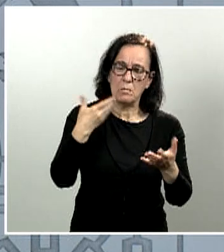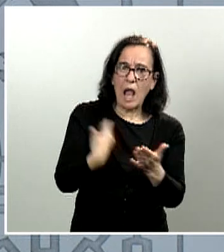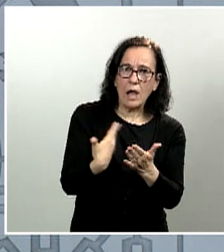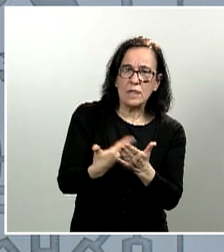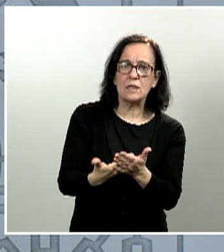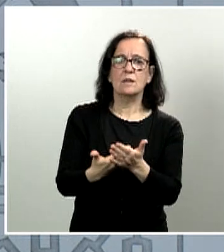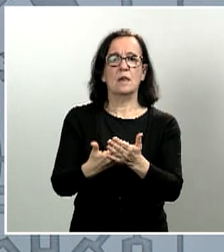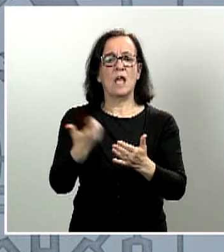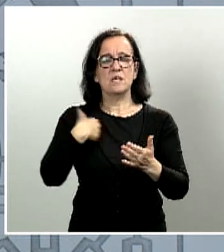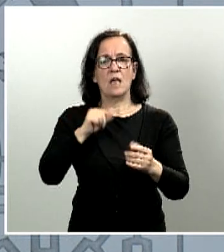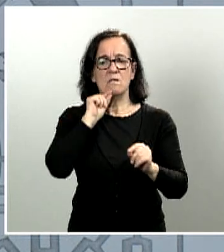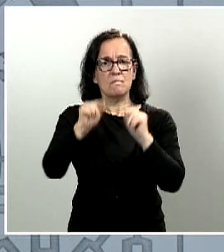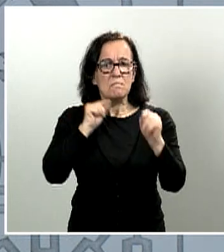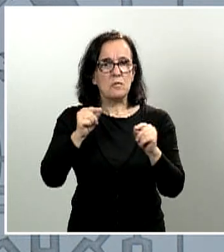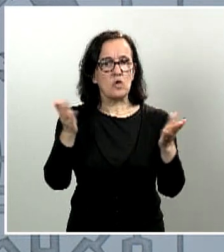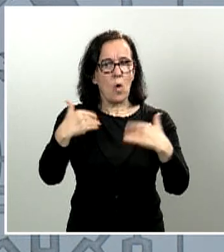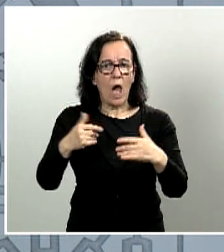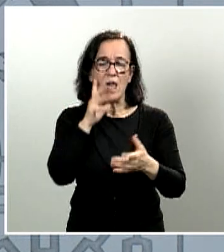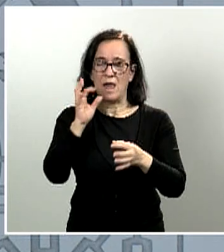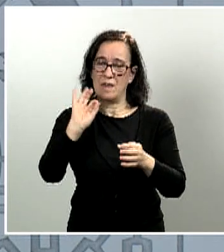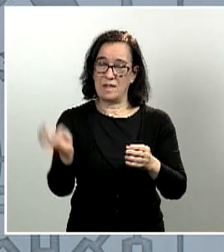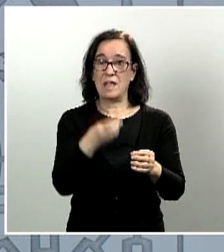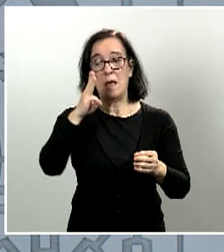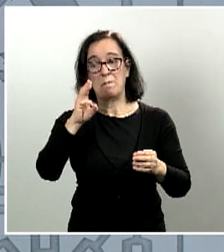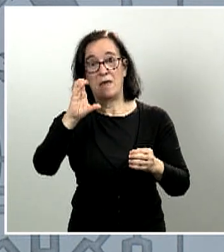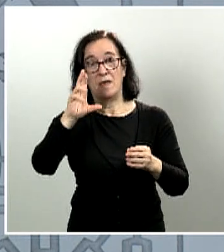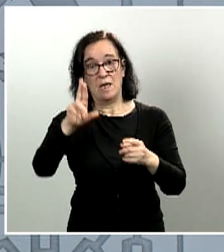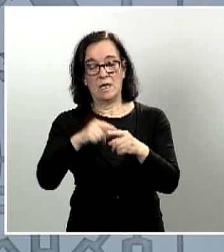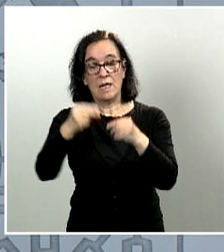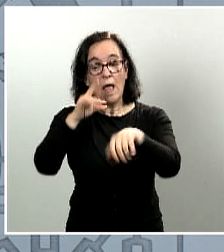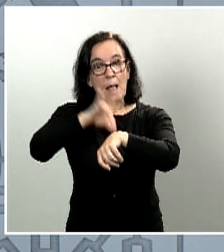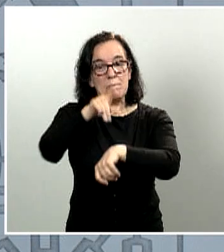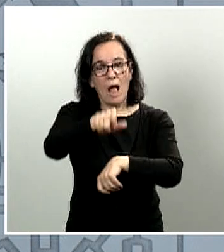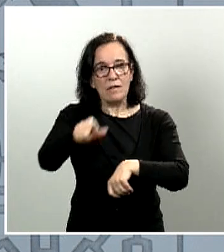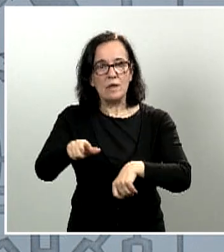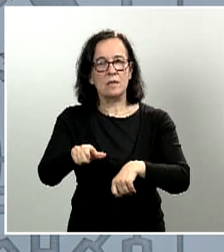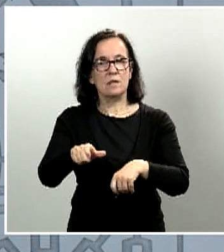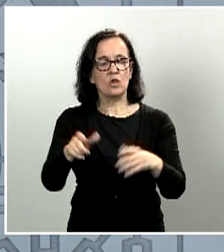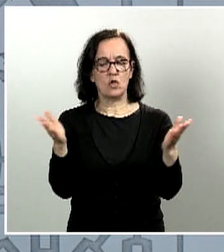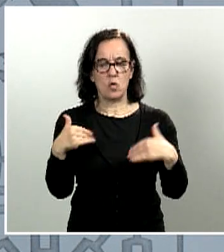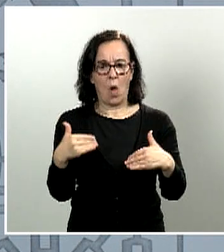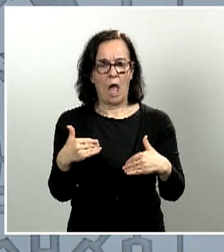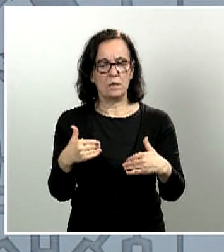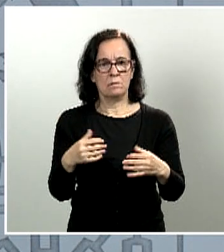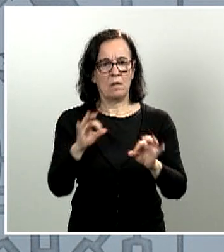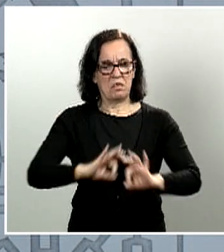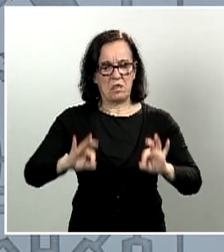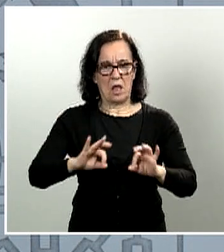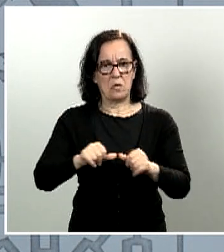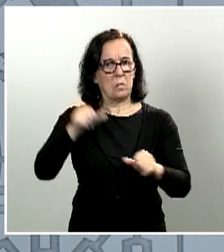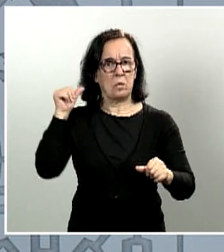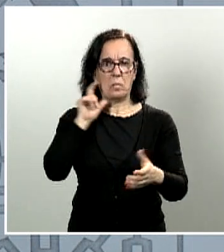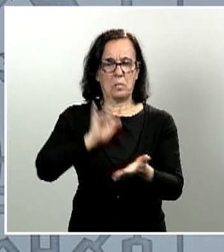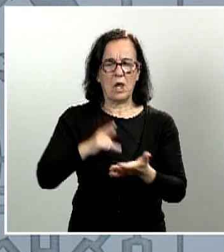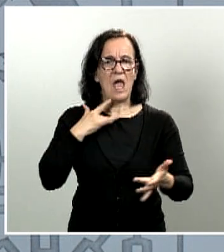son infectivos, etc. Hay PCRs que se realizan a pacientes que ni tienen ni han tenido y además ninguna